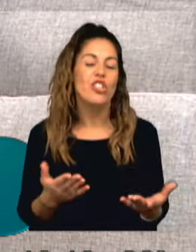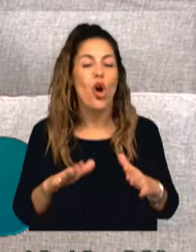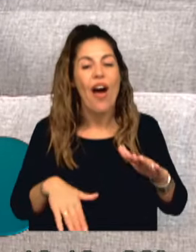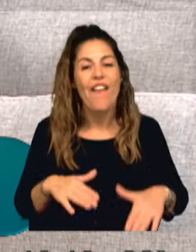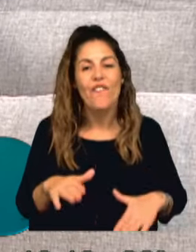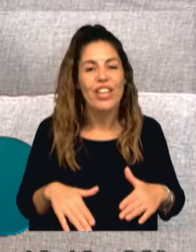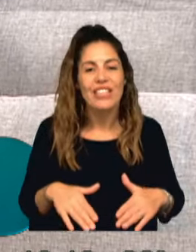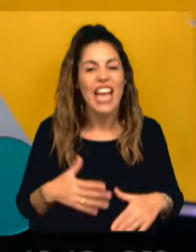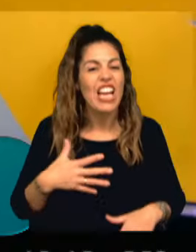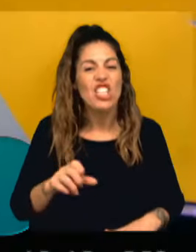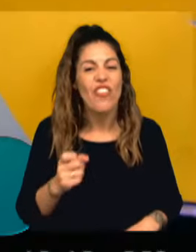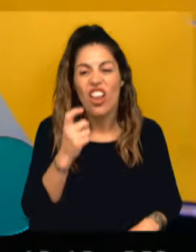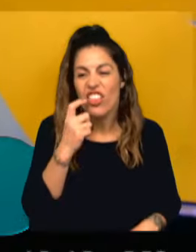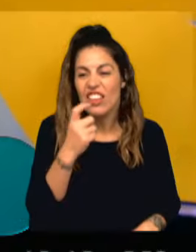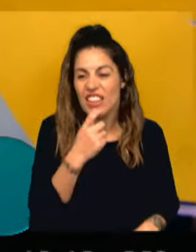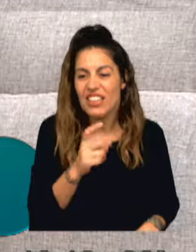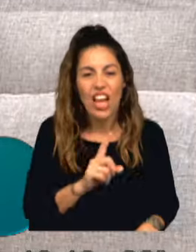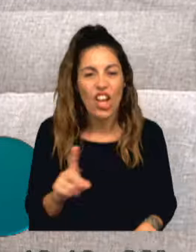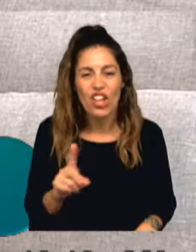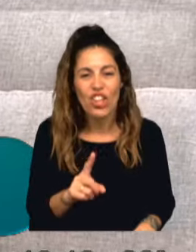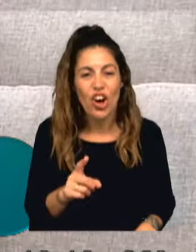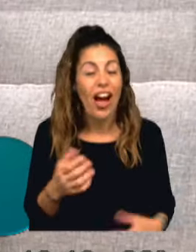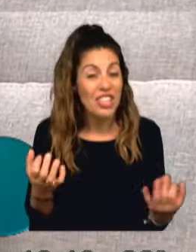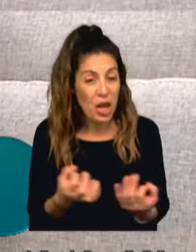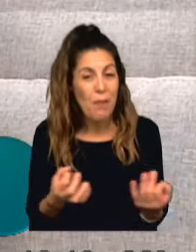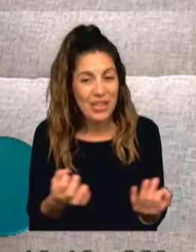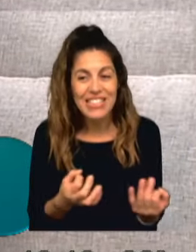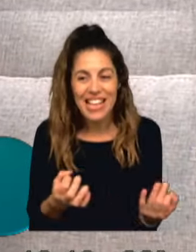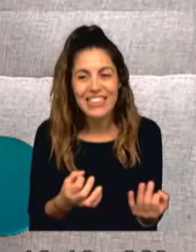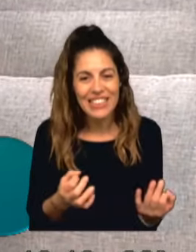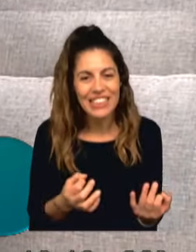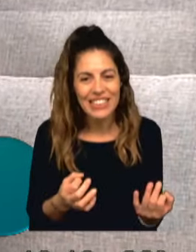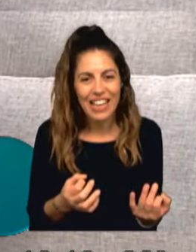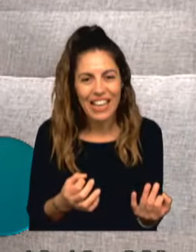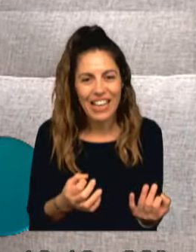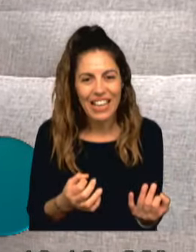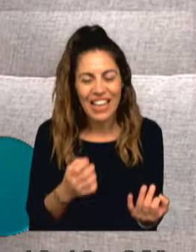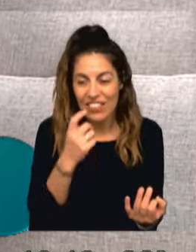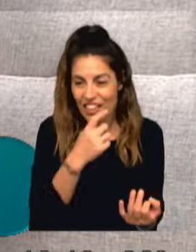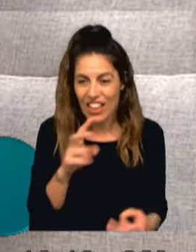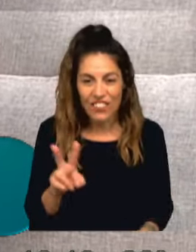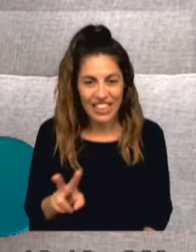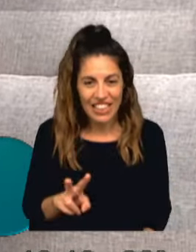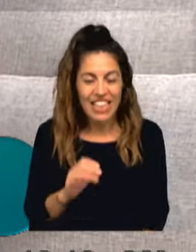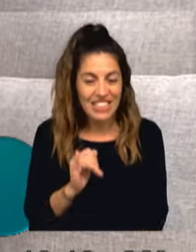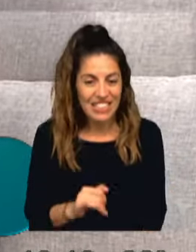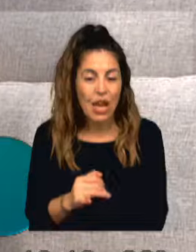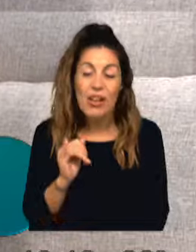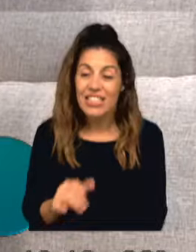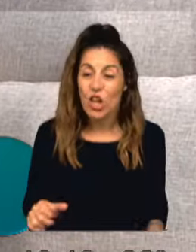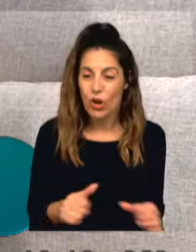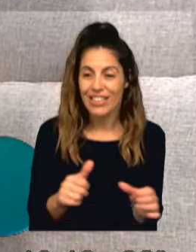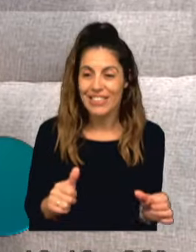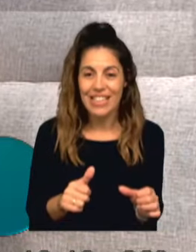el se va dentista no realidad hay especialistas en en la boca en veterinaria pero si lo que se hace Es